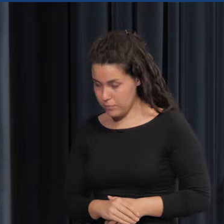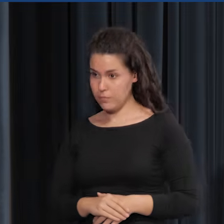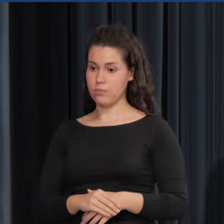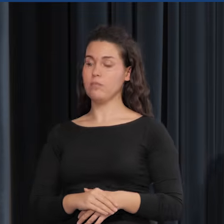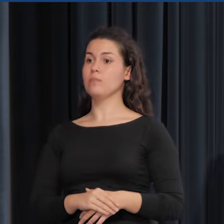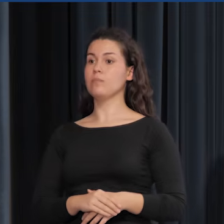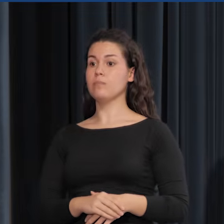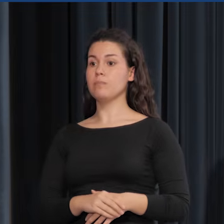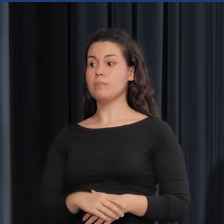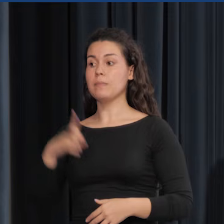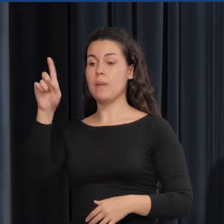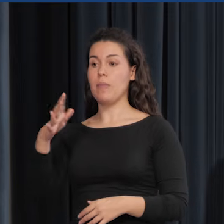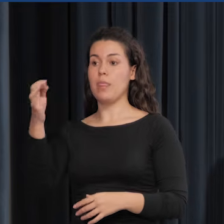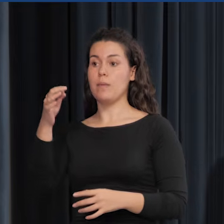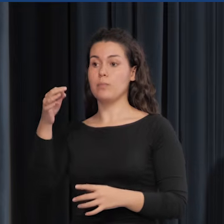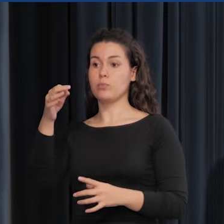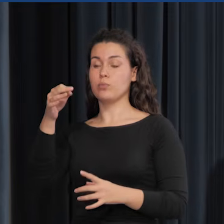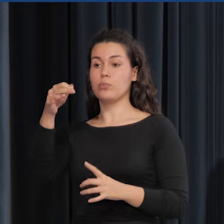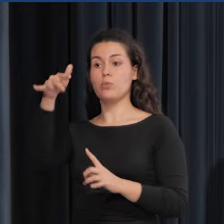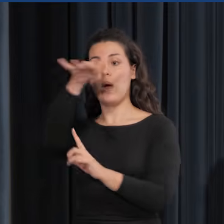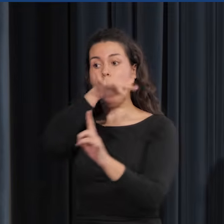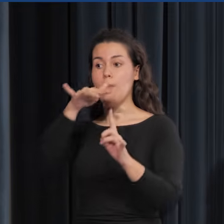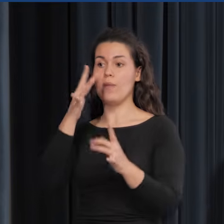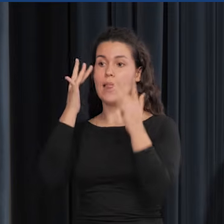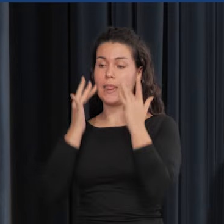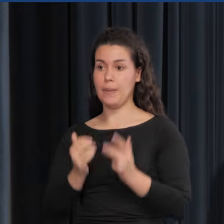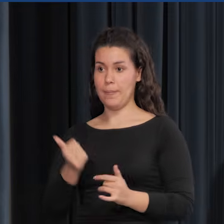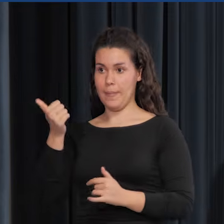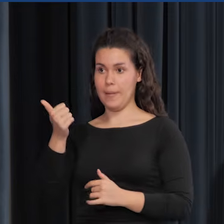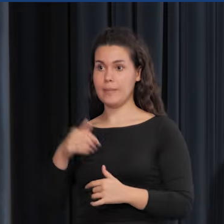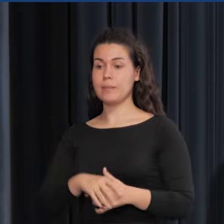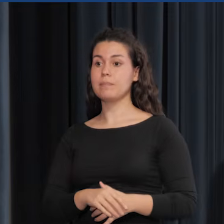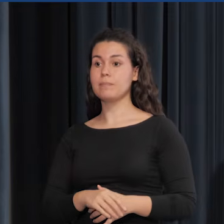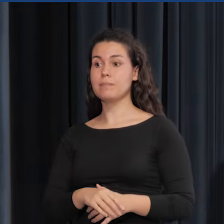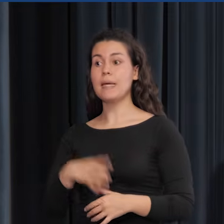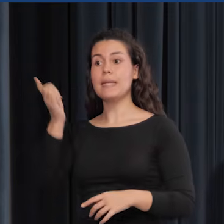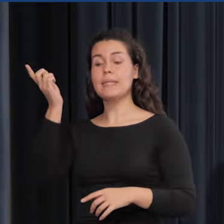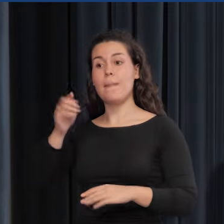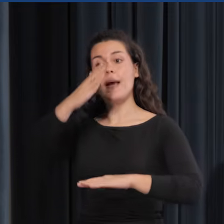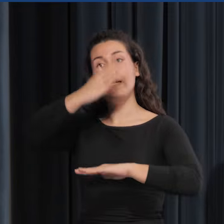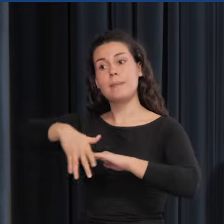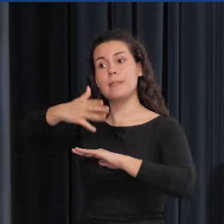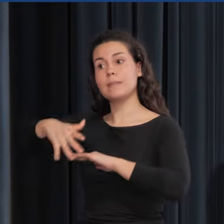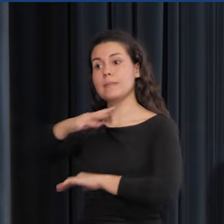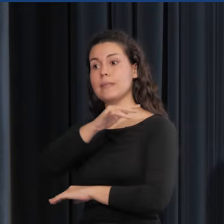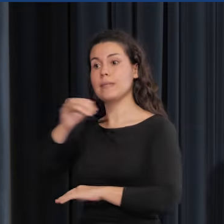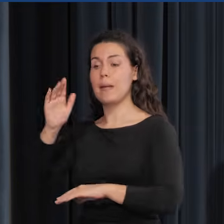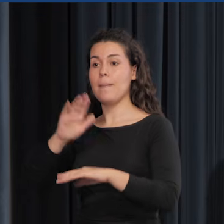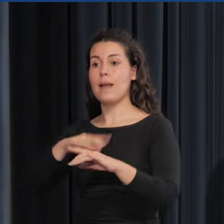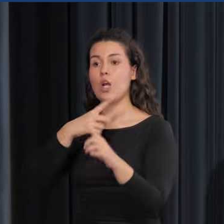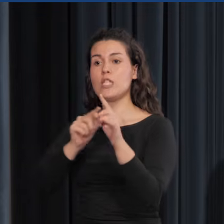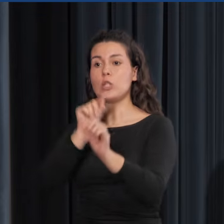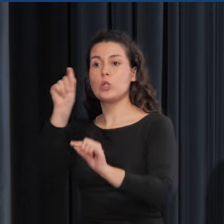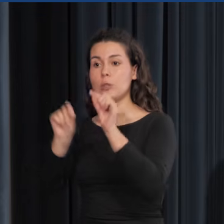una atmósfera más limpia. ¿Vale? Establece unos valores límite para determinados contaminantes que no se superen su umbral para que no dañe a nuestra